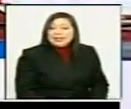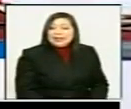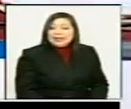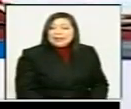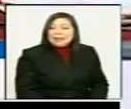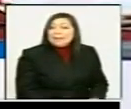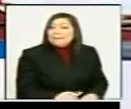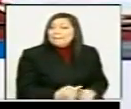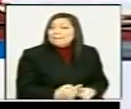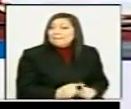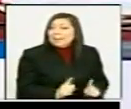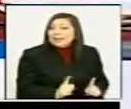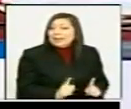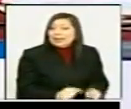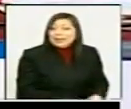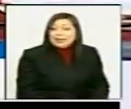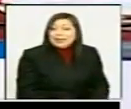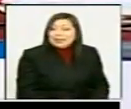pero